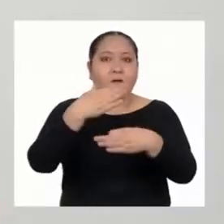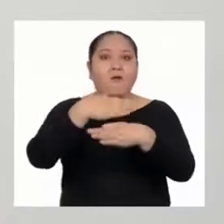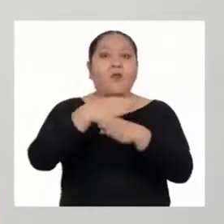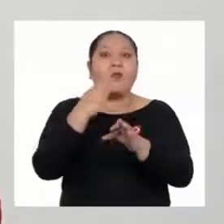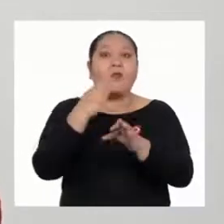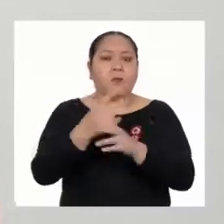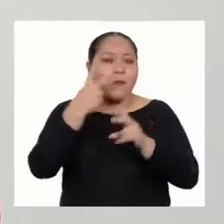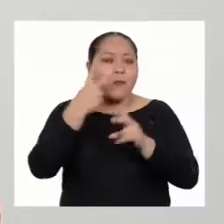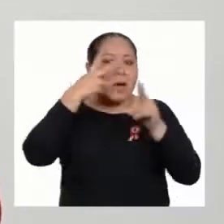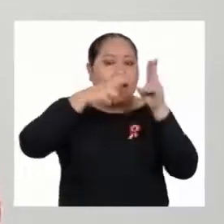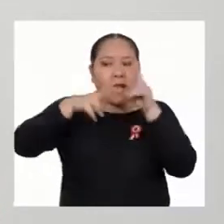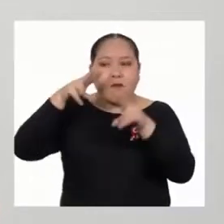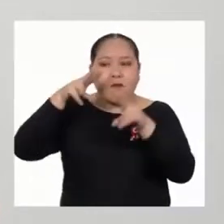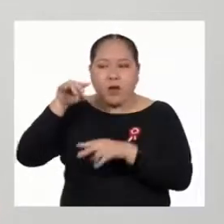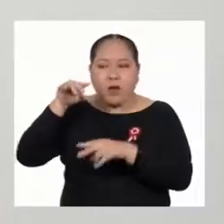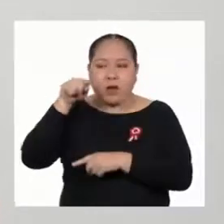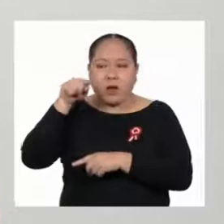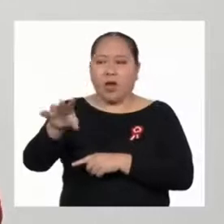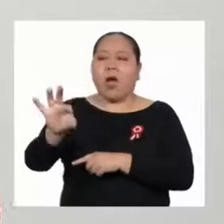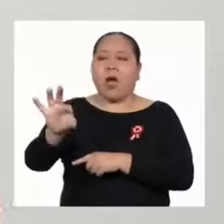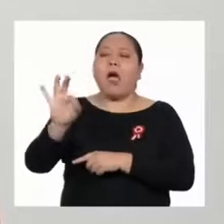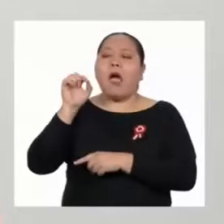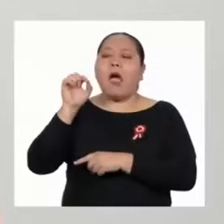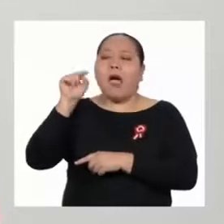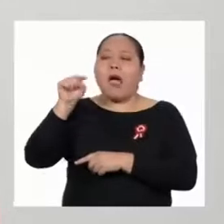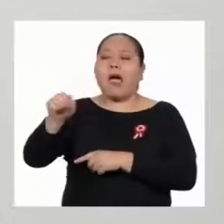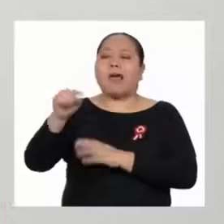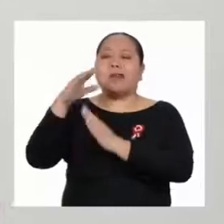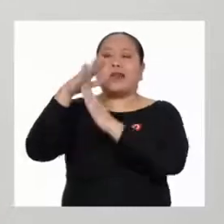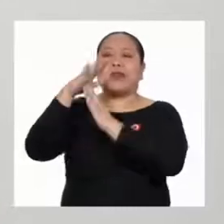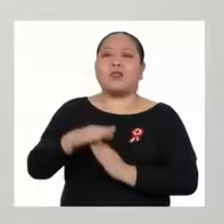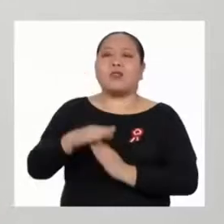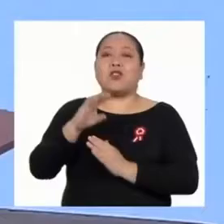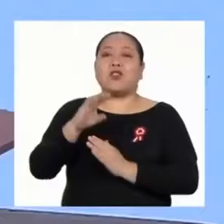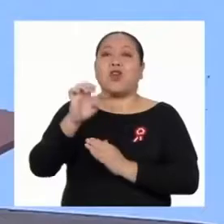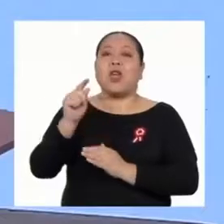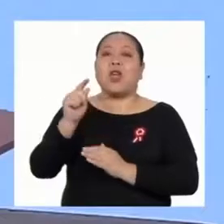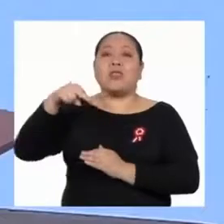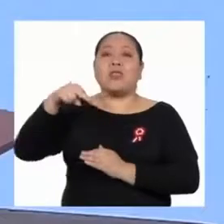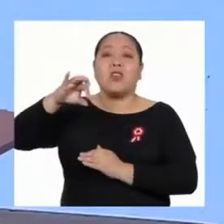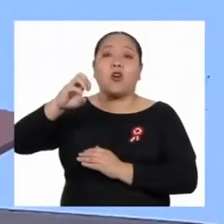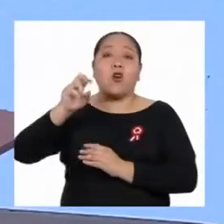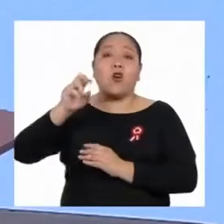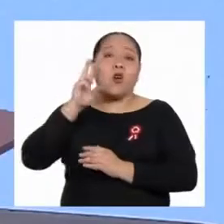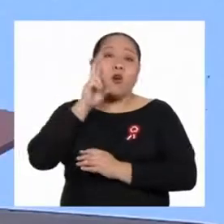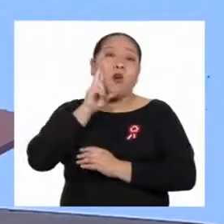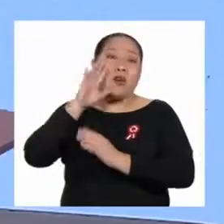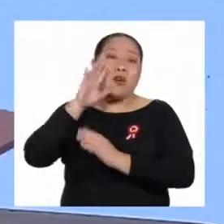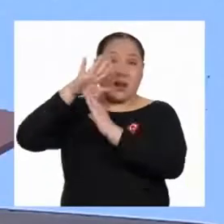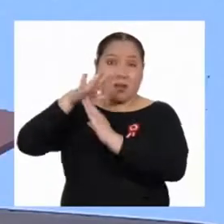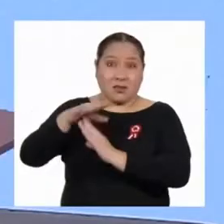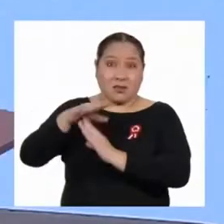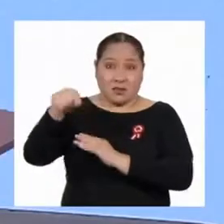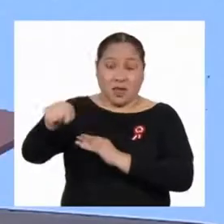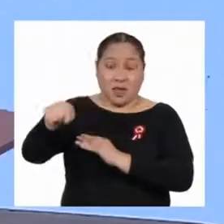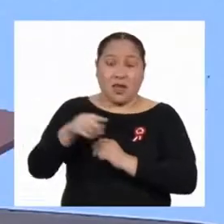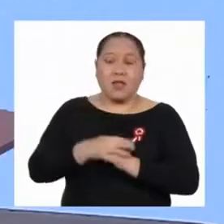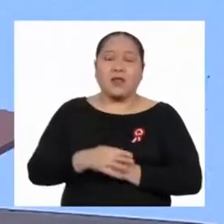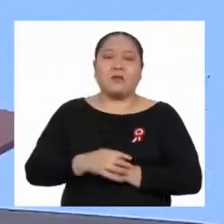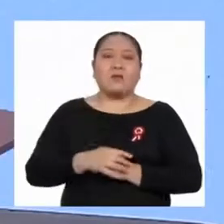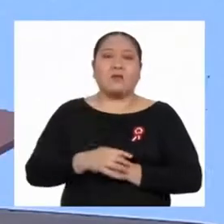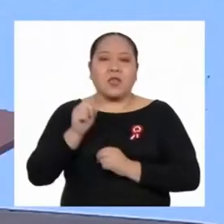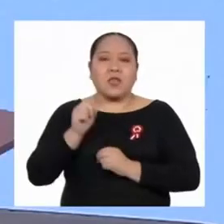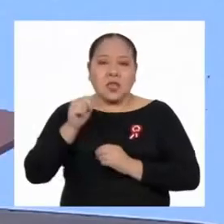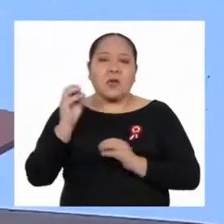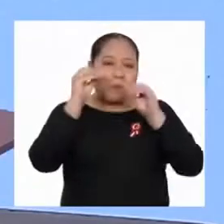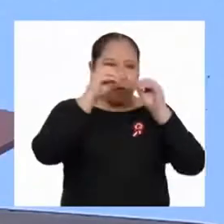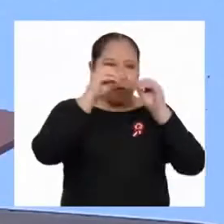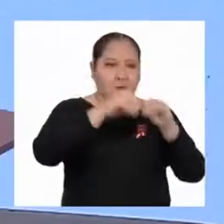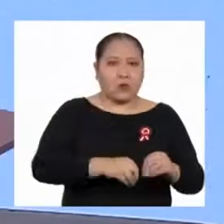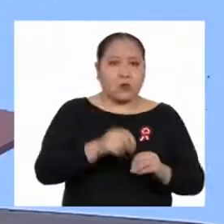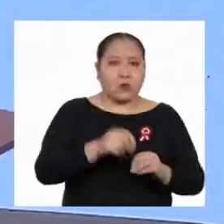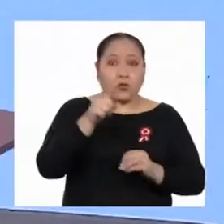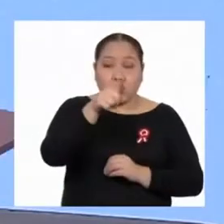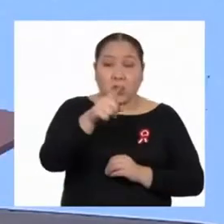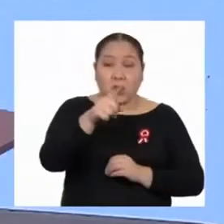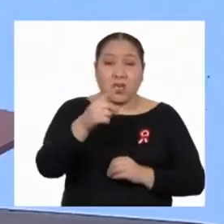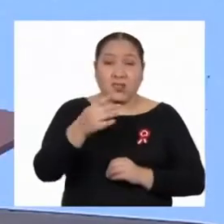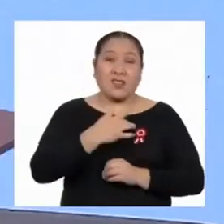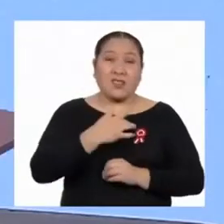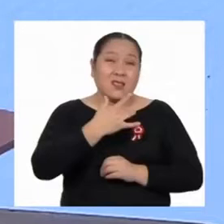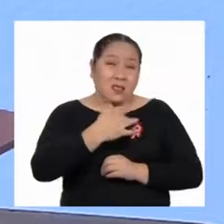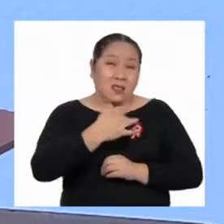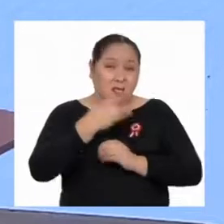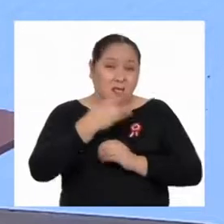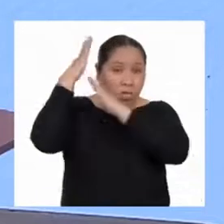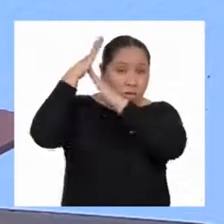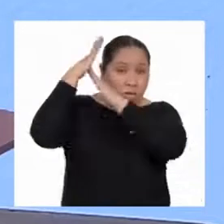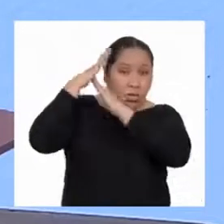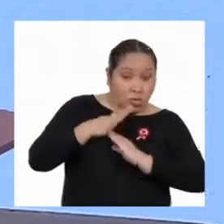la discriminación étnico-racial y tomar acciones. Entonces, si somos afectados o testigos de un acto